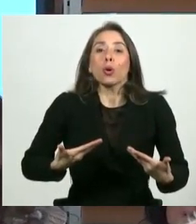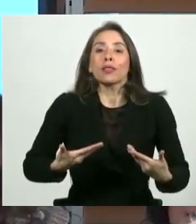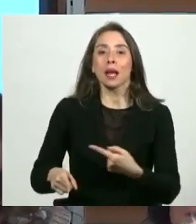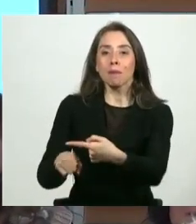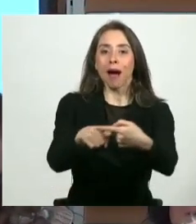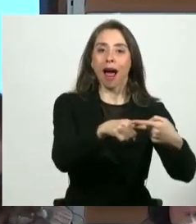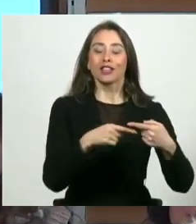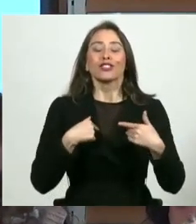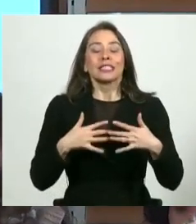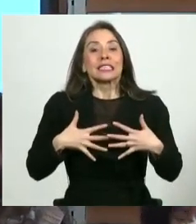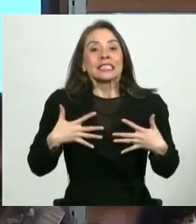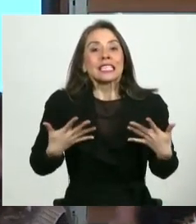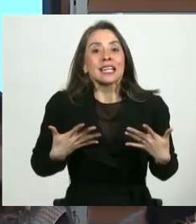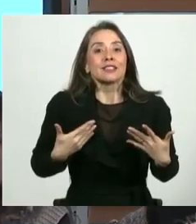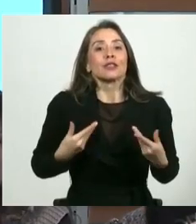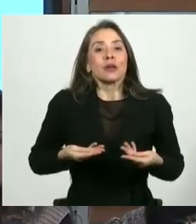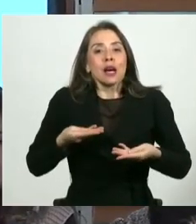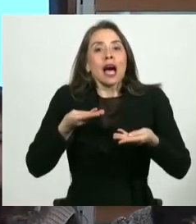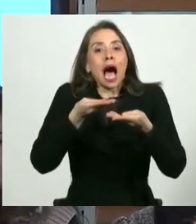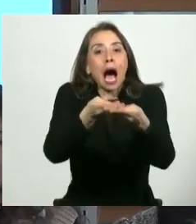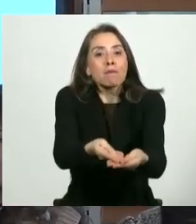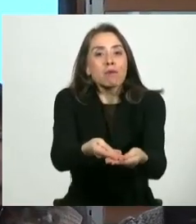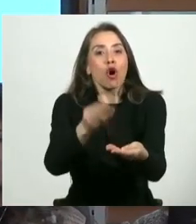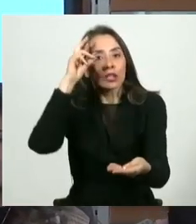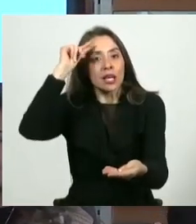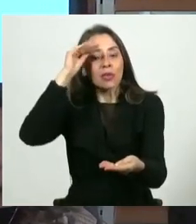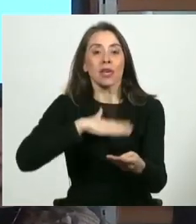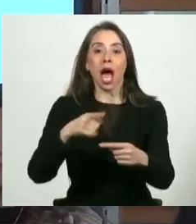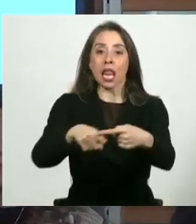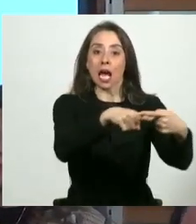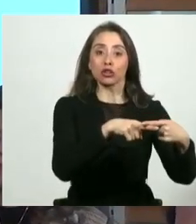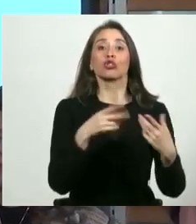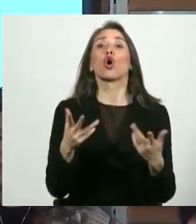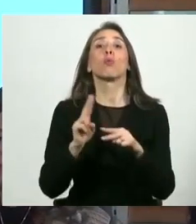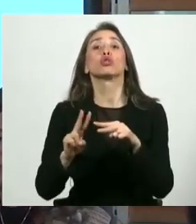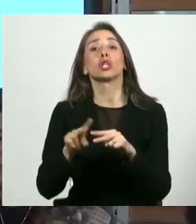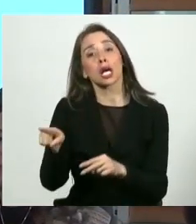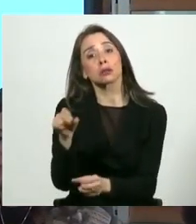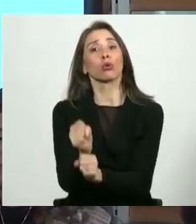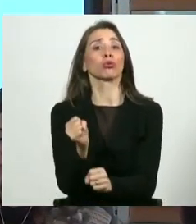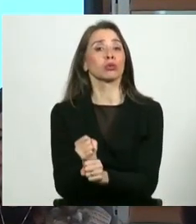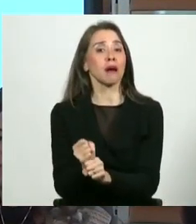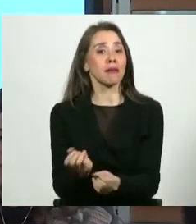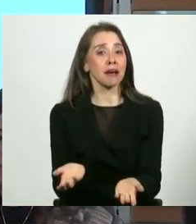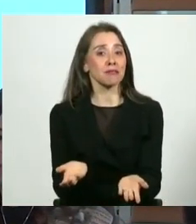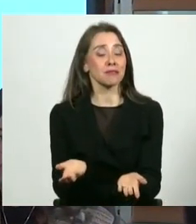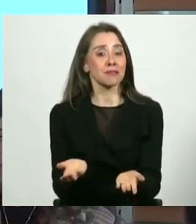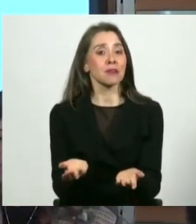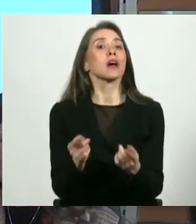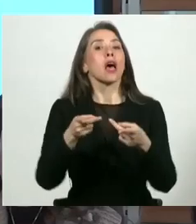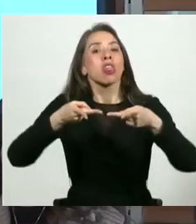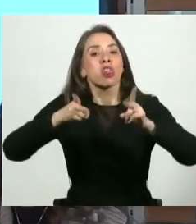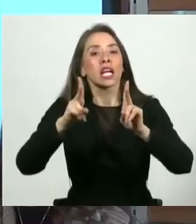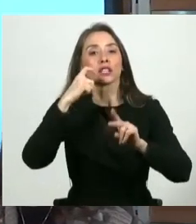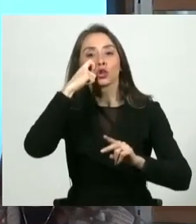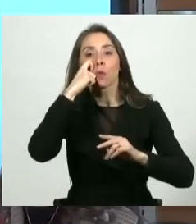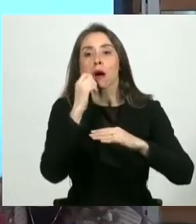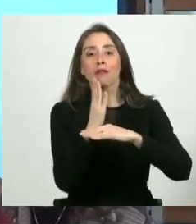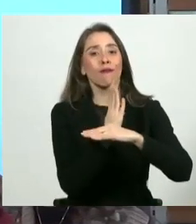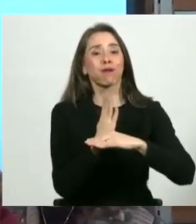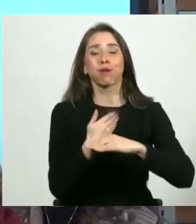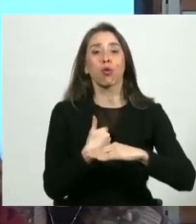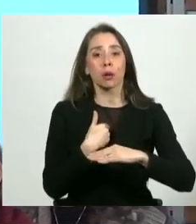sociedad. Uno necesita dar su aporte creativo a la sociedad, y eso se hace a través, normalmente, del trabajo. Es, por lo tanto, un derecho humano fundamental,